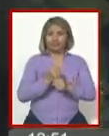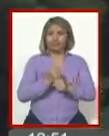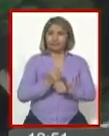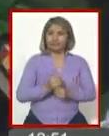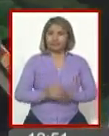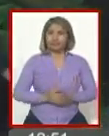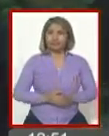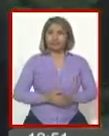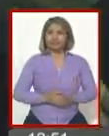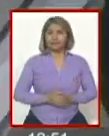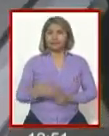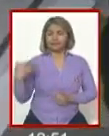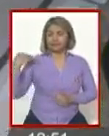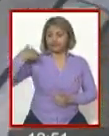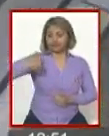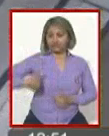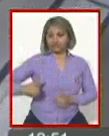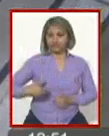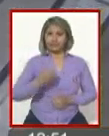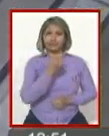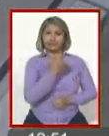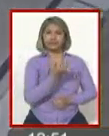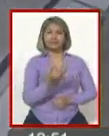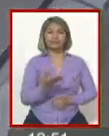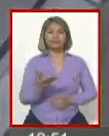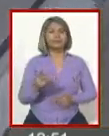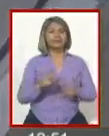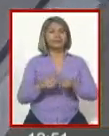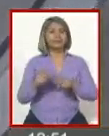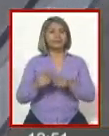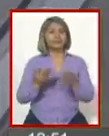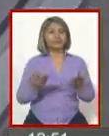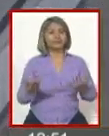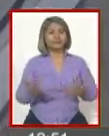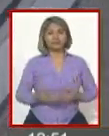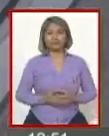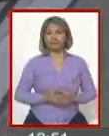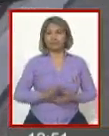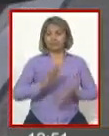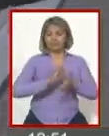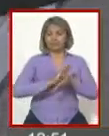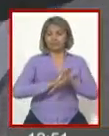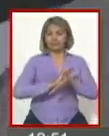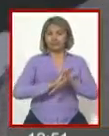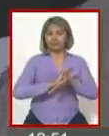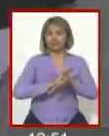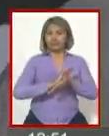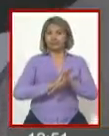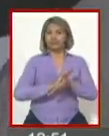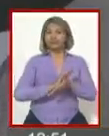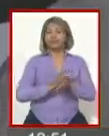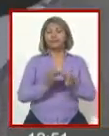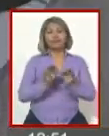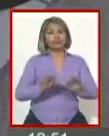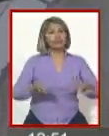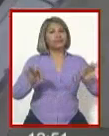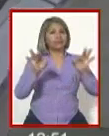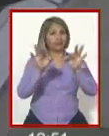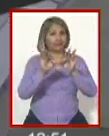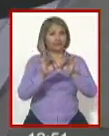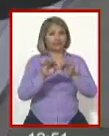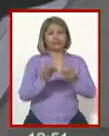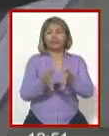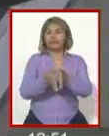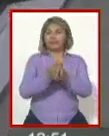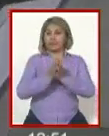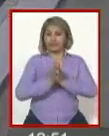este caso la cartera, algunos efectos de ellos, su documentación, que era lo principal que